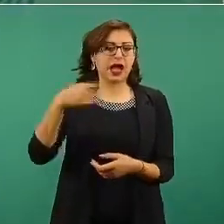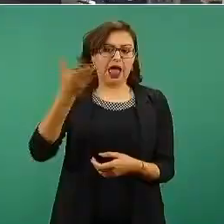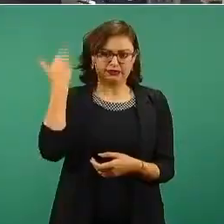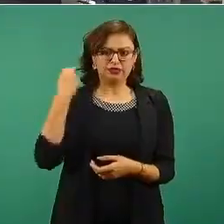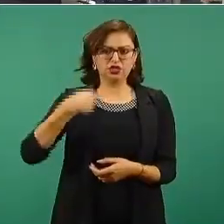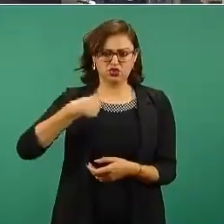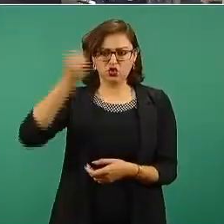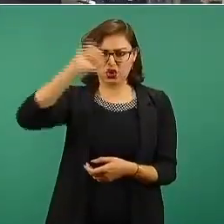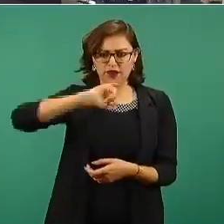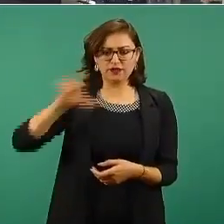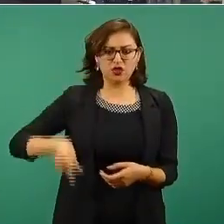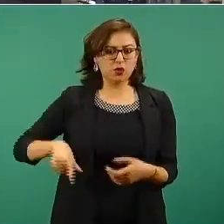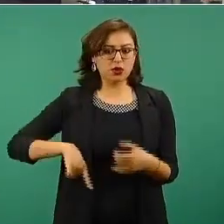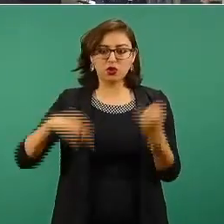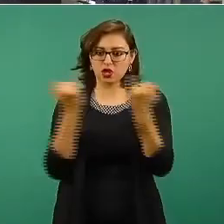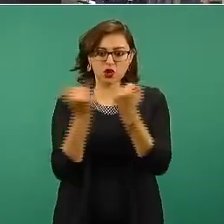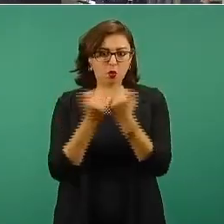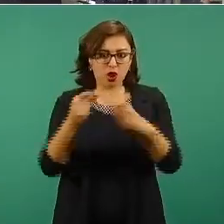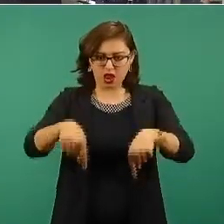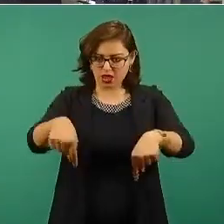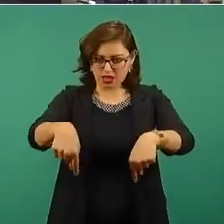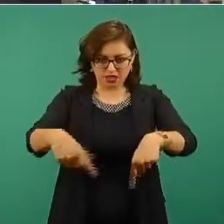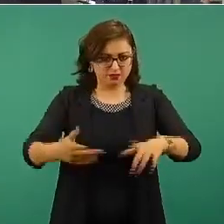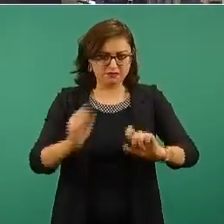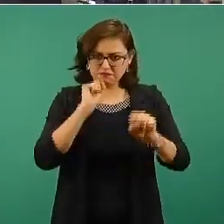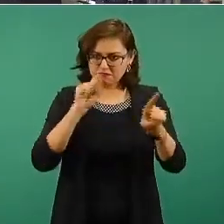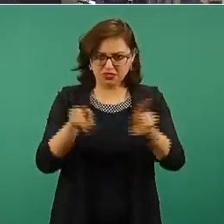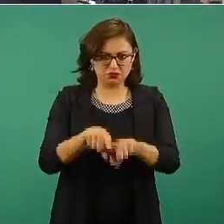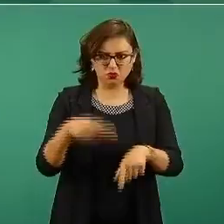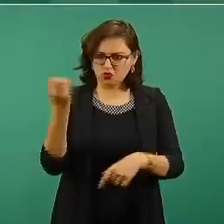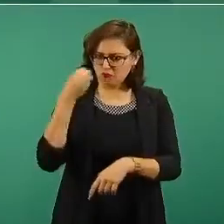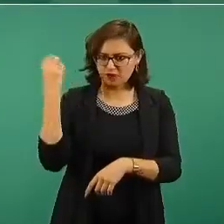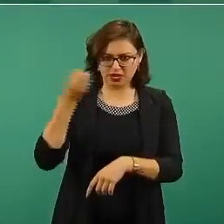conferencias, y era mi cumpleaños.